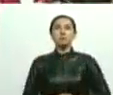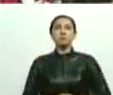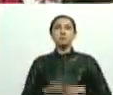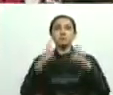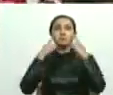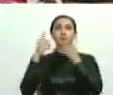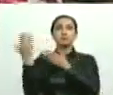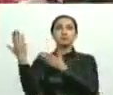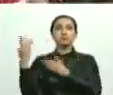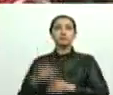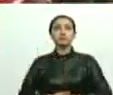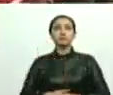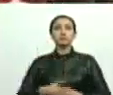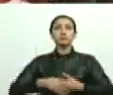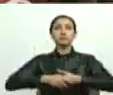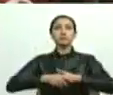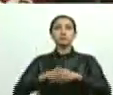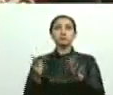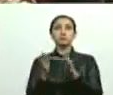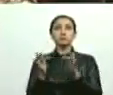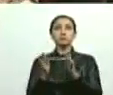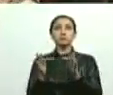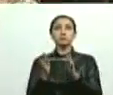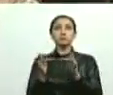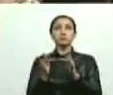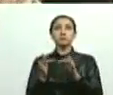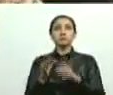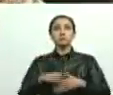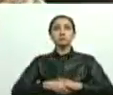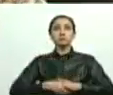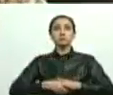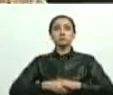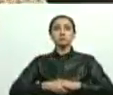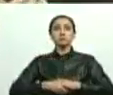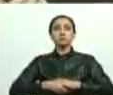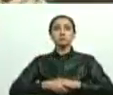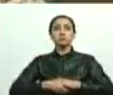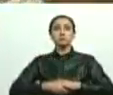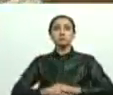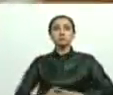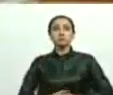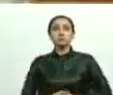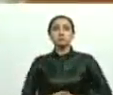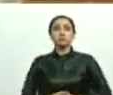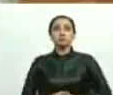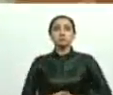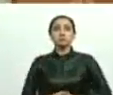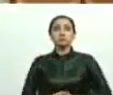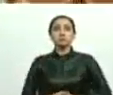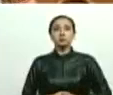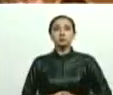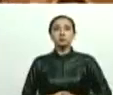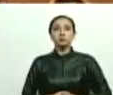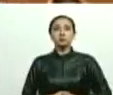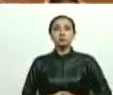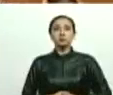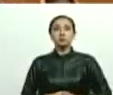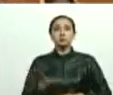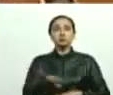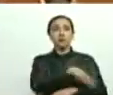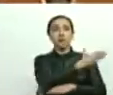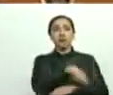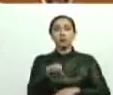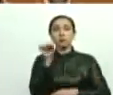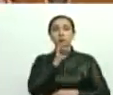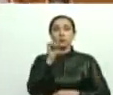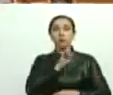ya. Agárrense de las manos, unos con otros conmigo. ¿Cómo